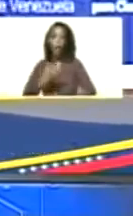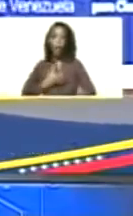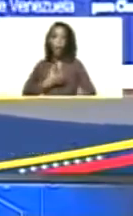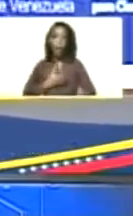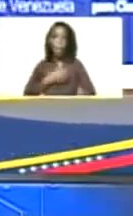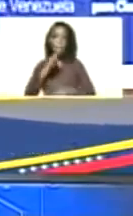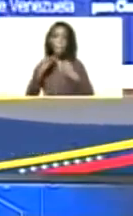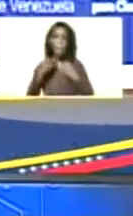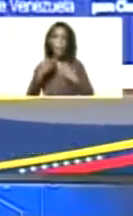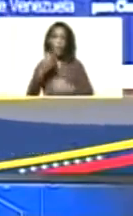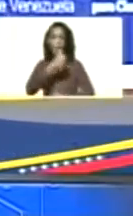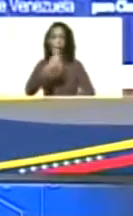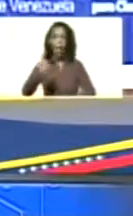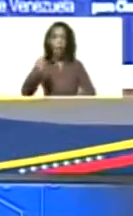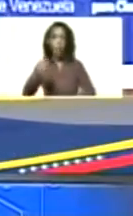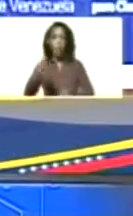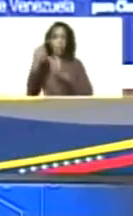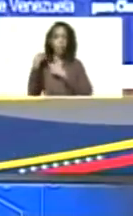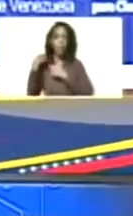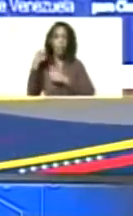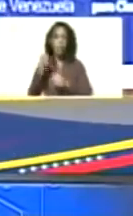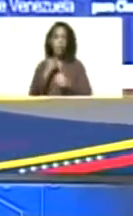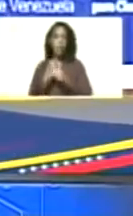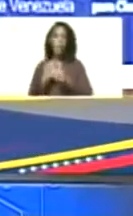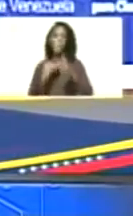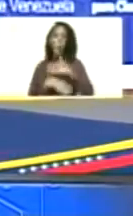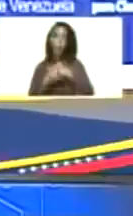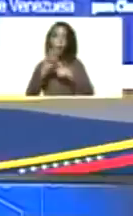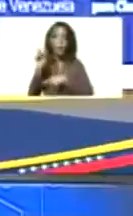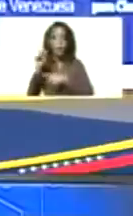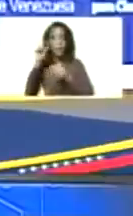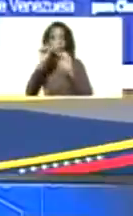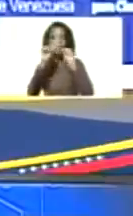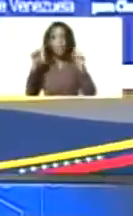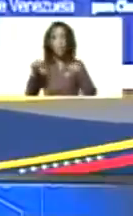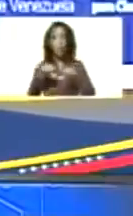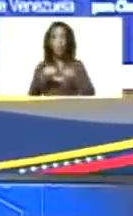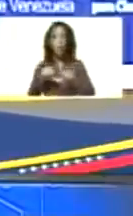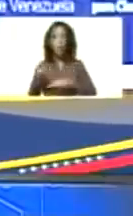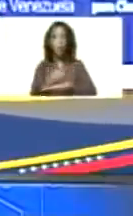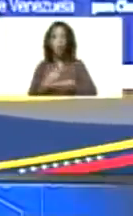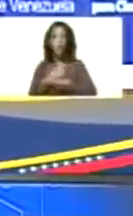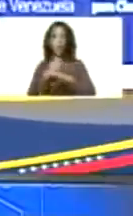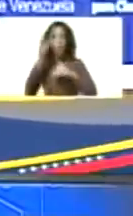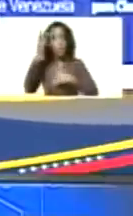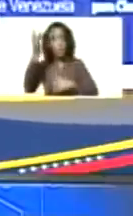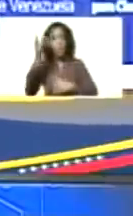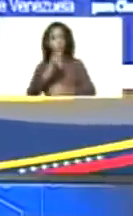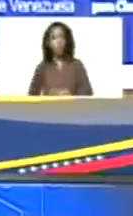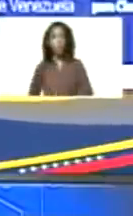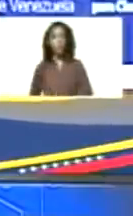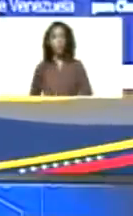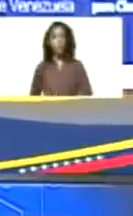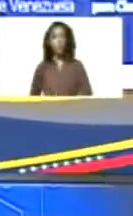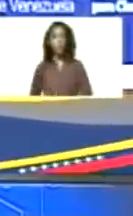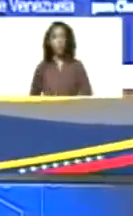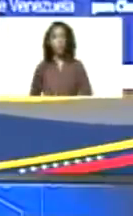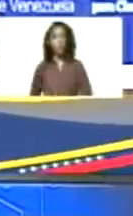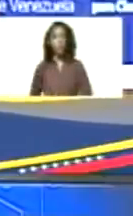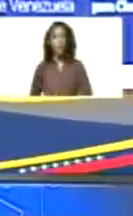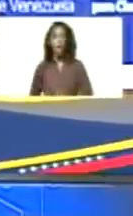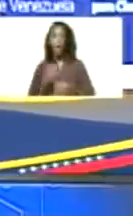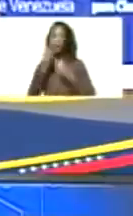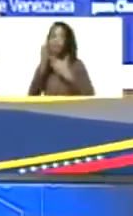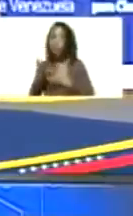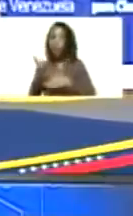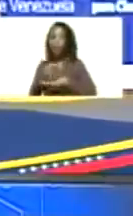que cada quien haga su trabajo. Vamos hacia ese sistema de gobierno inteligente, del buen